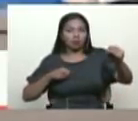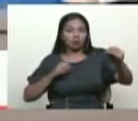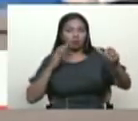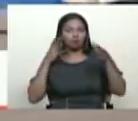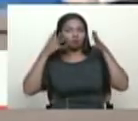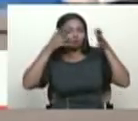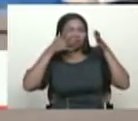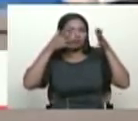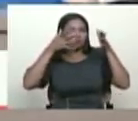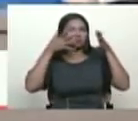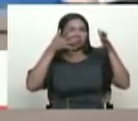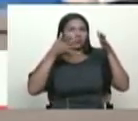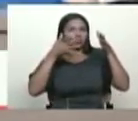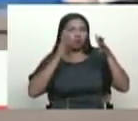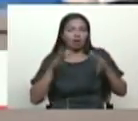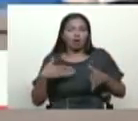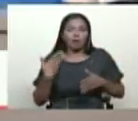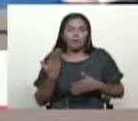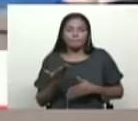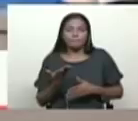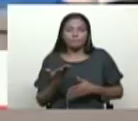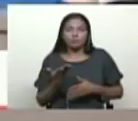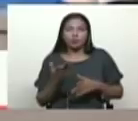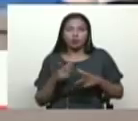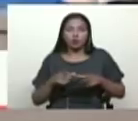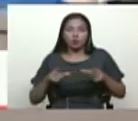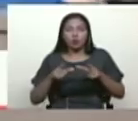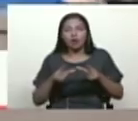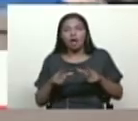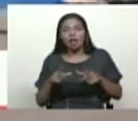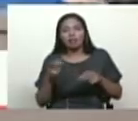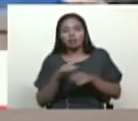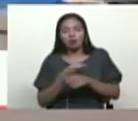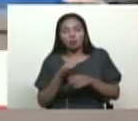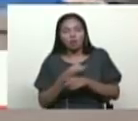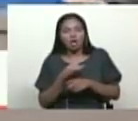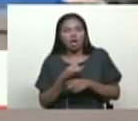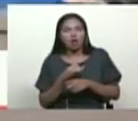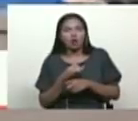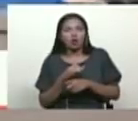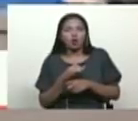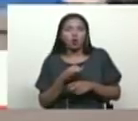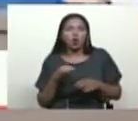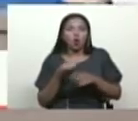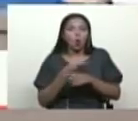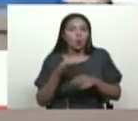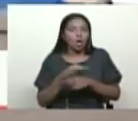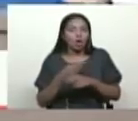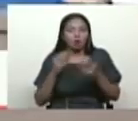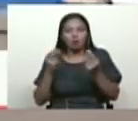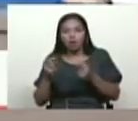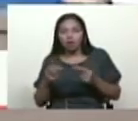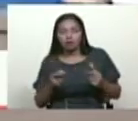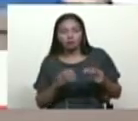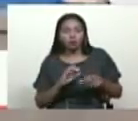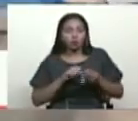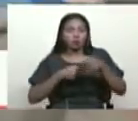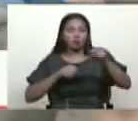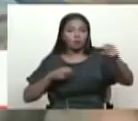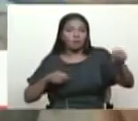sobre poder local y gobierno, gobierno y gestión. Un diplomado